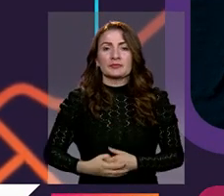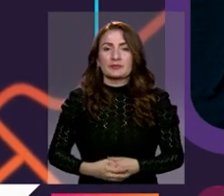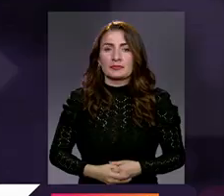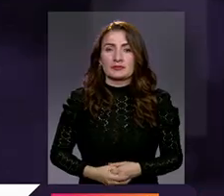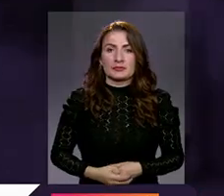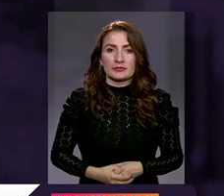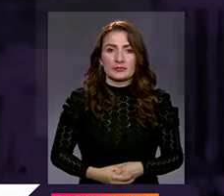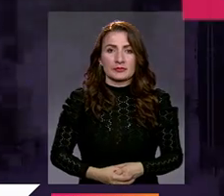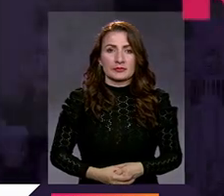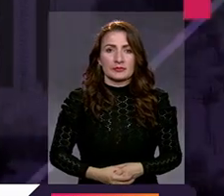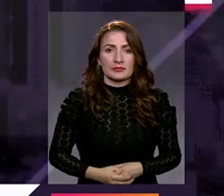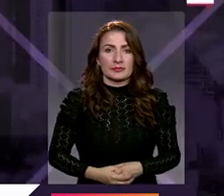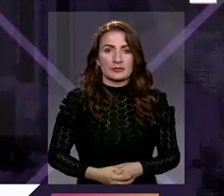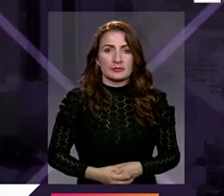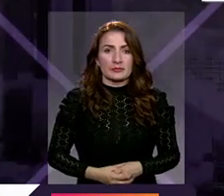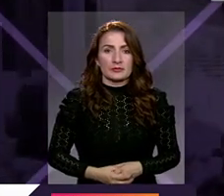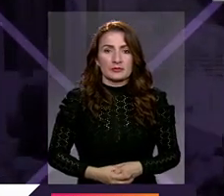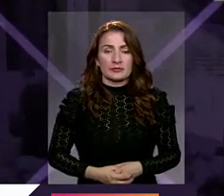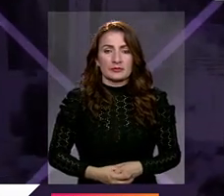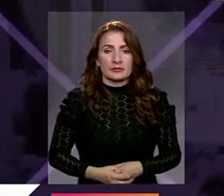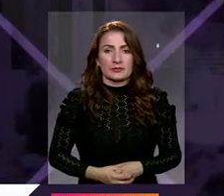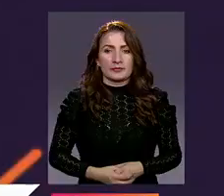Cundinamarca.